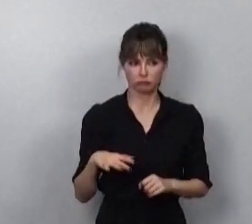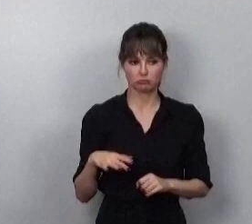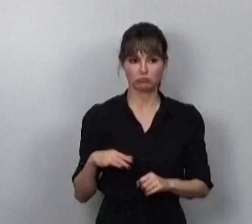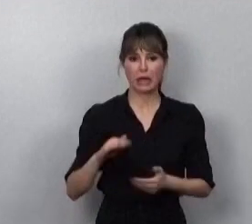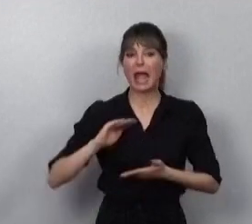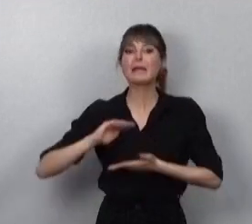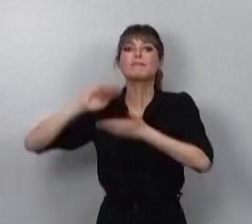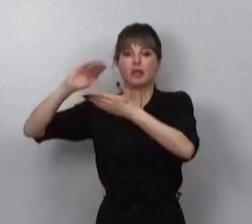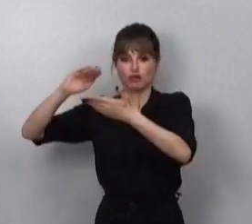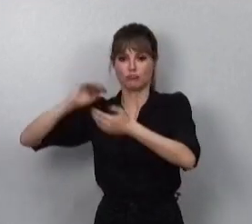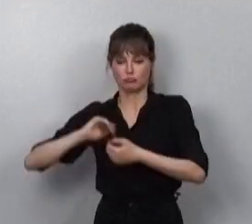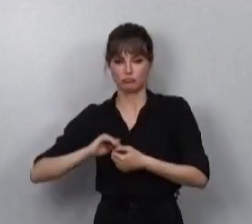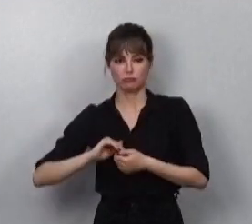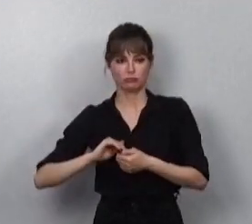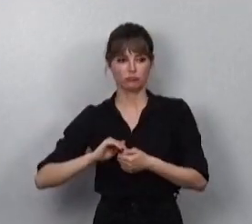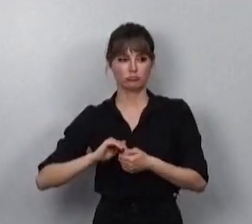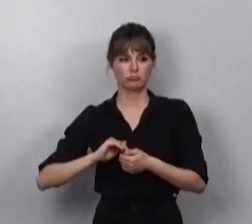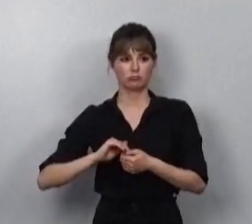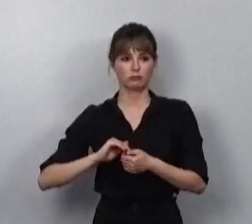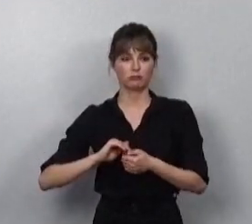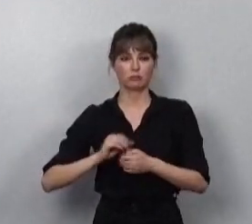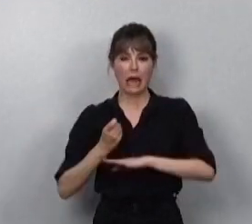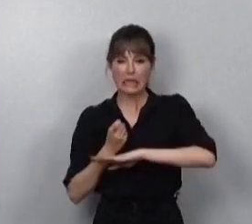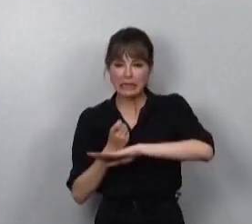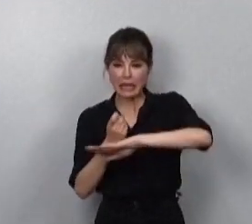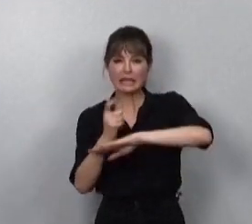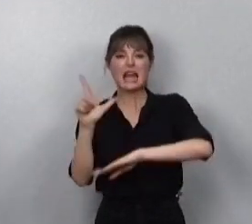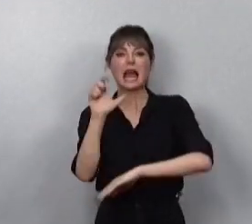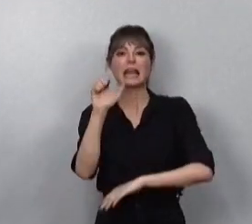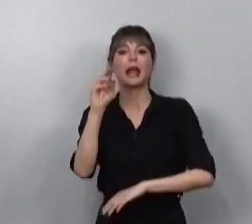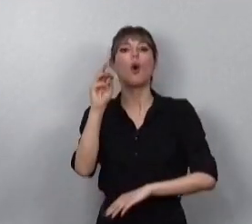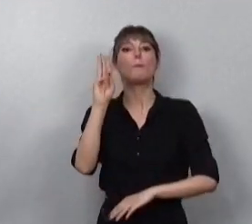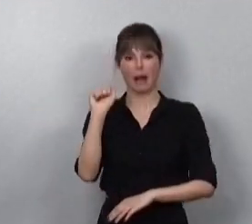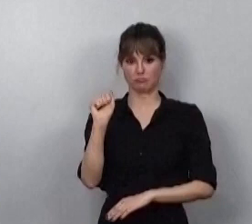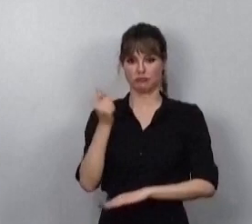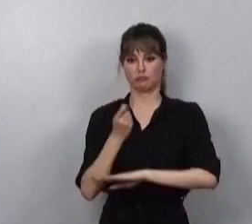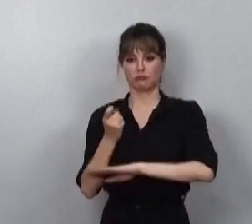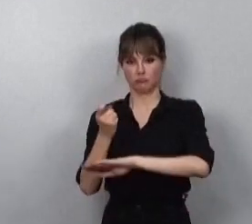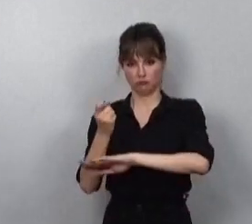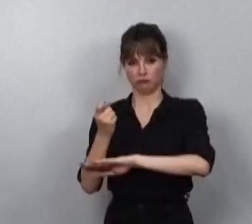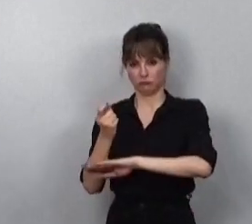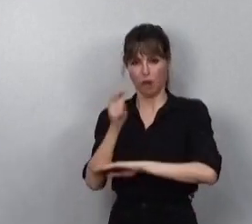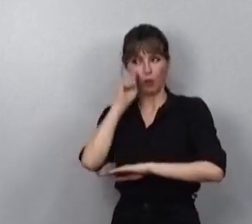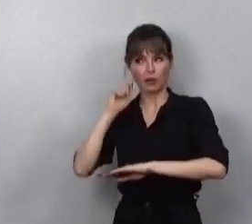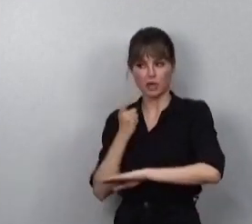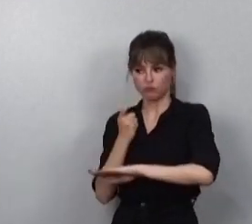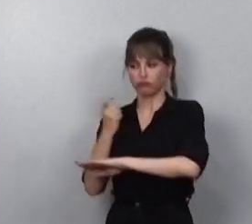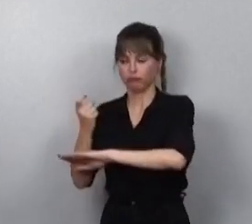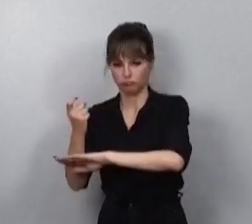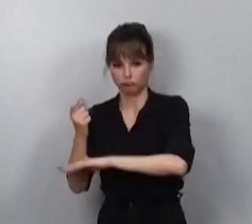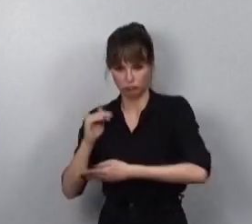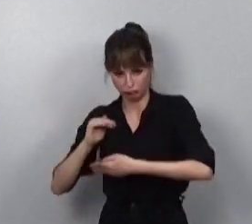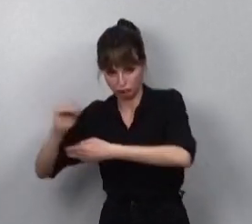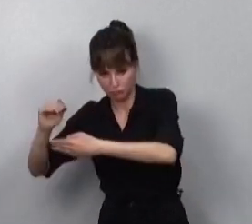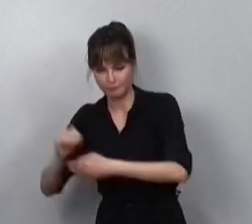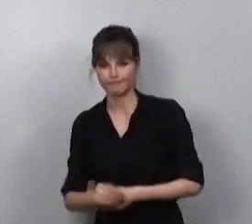de otra tanda de de de tanques leopard que que Irán hacia Ucrania y sobre todo munición que necesitan